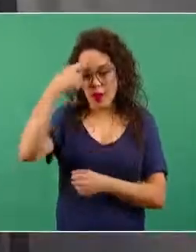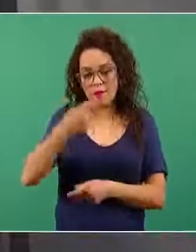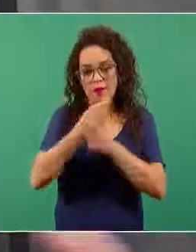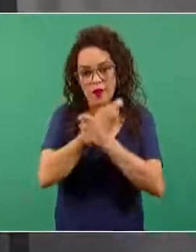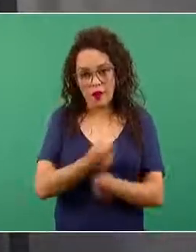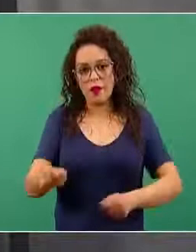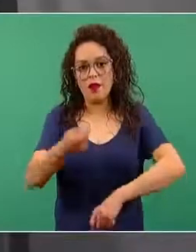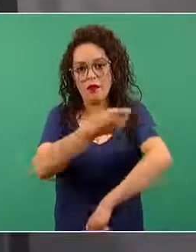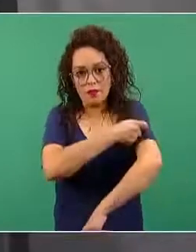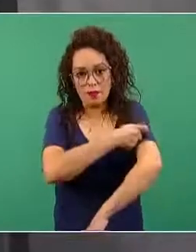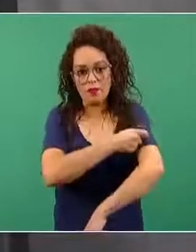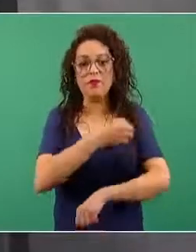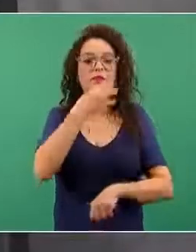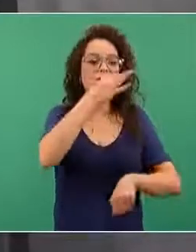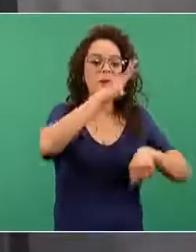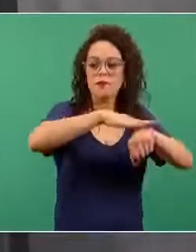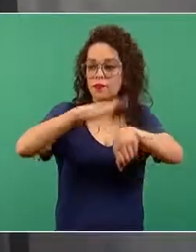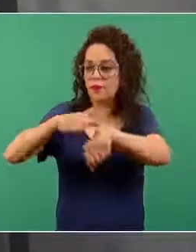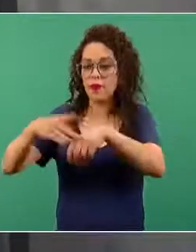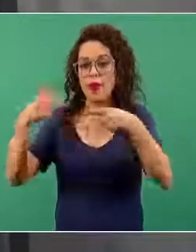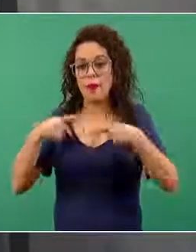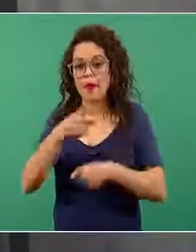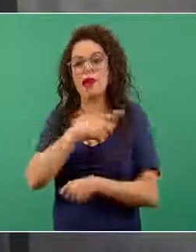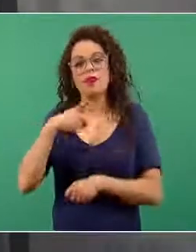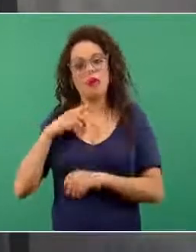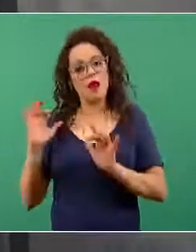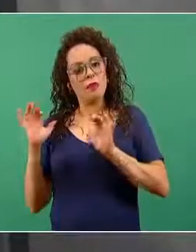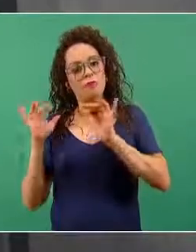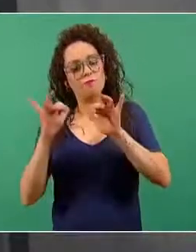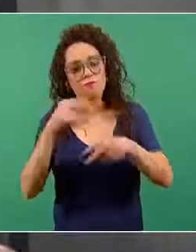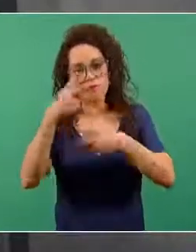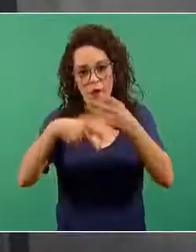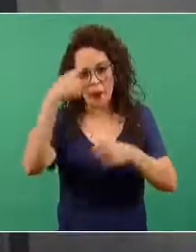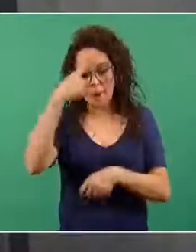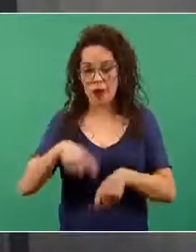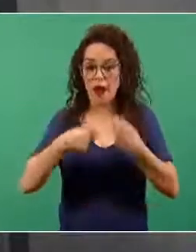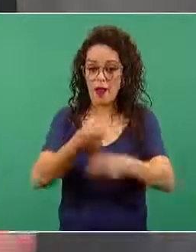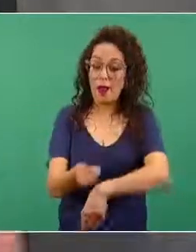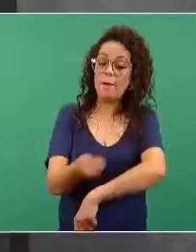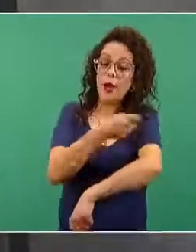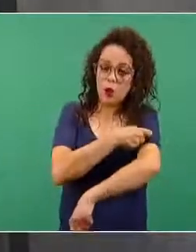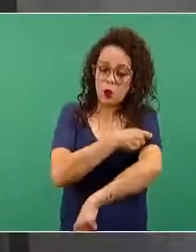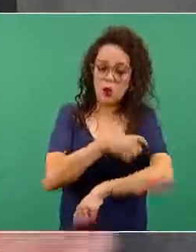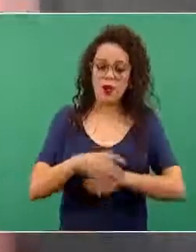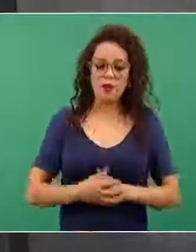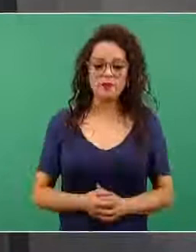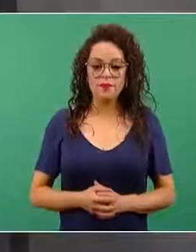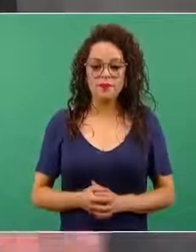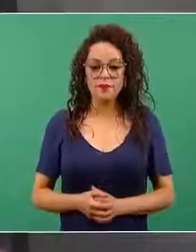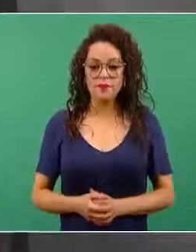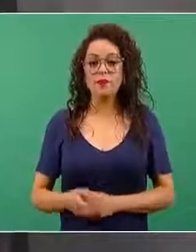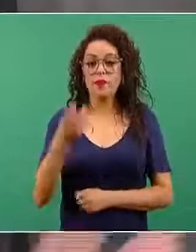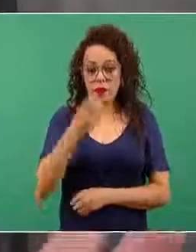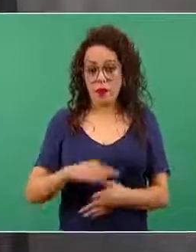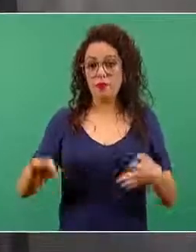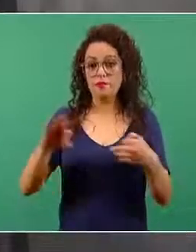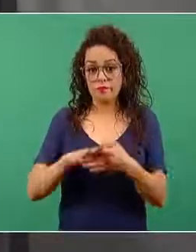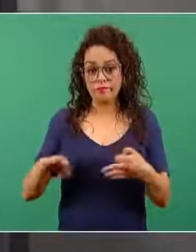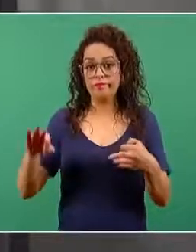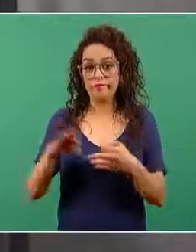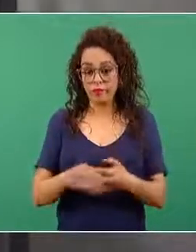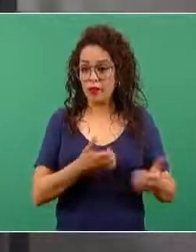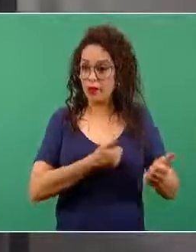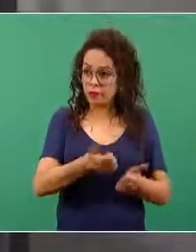que se convoca a la población para ser vacunada. Y como decíamos ayer, es un tránsito continuo de las vacunas,